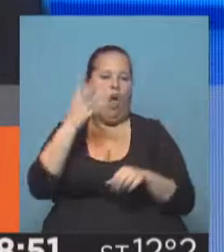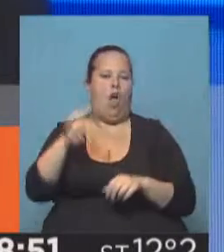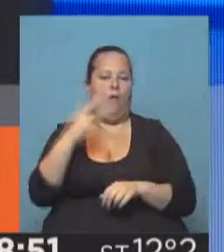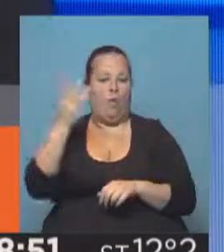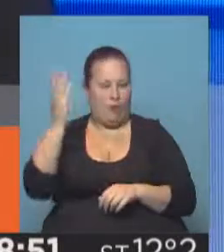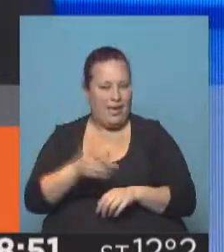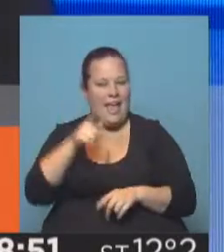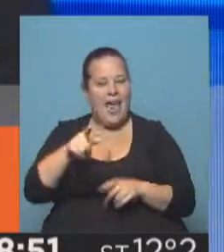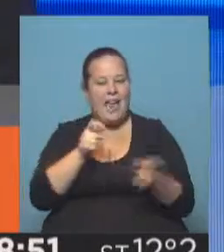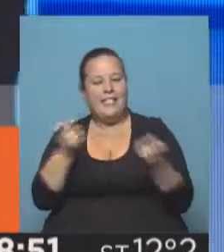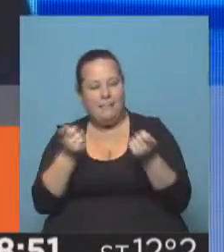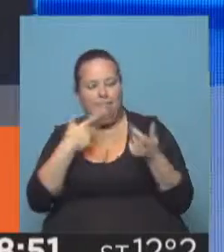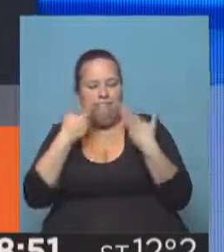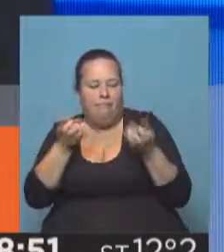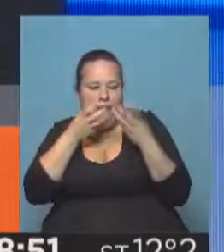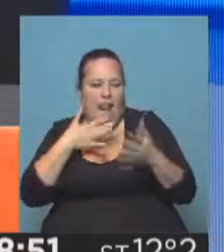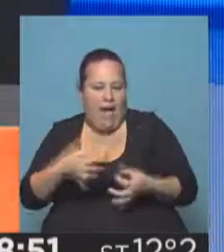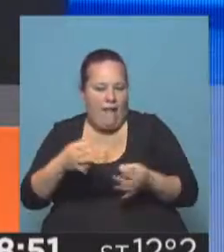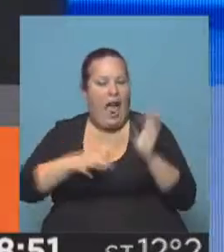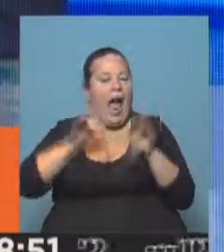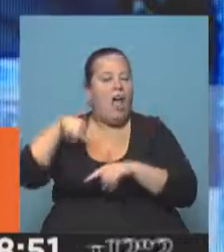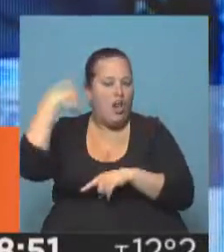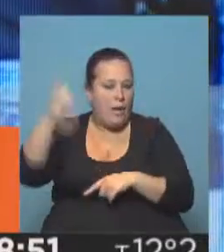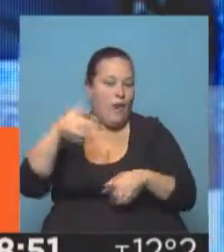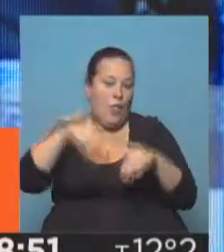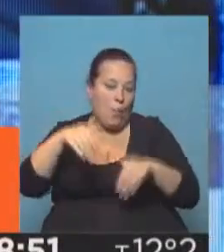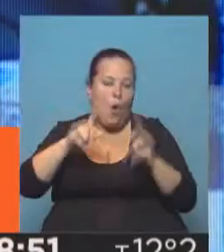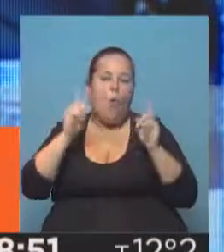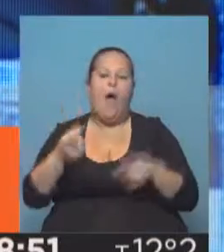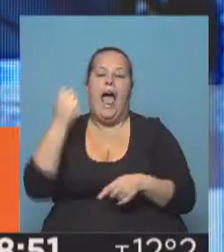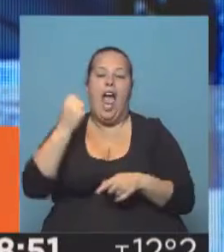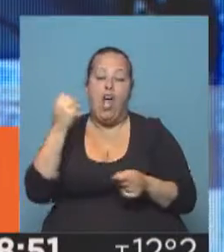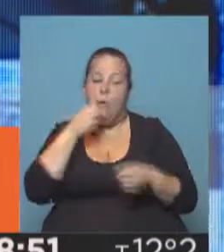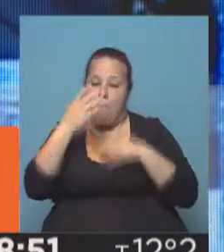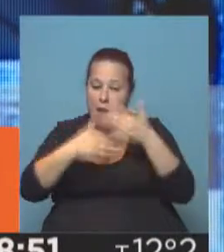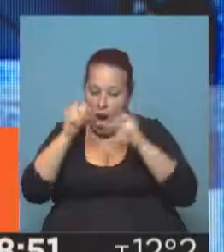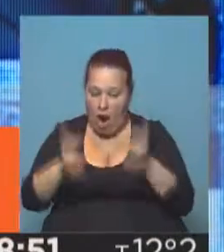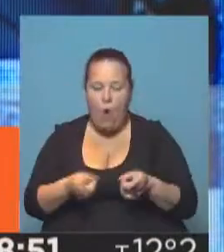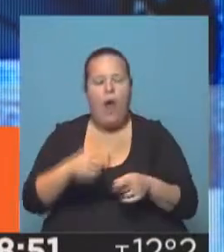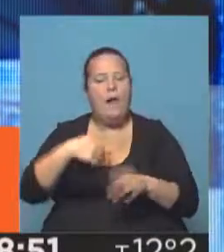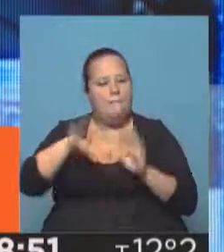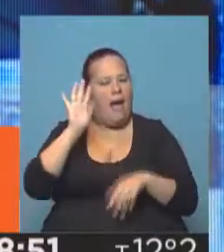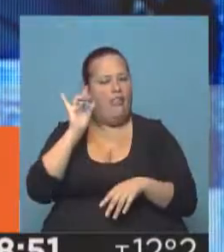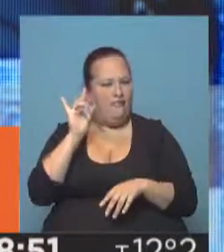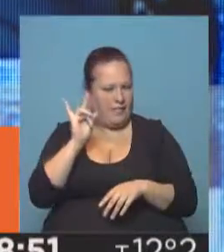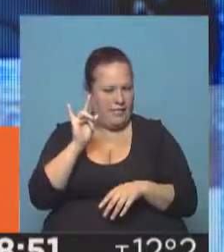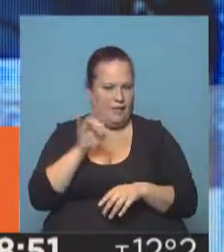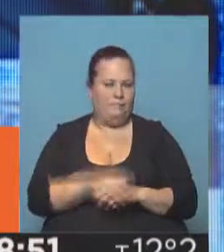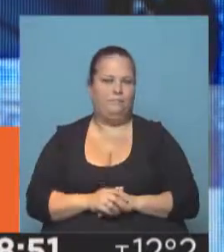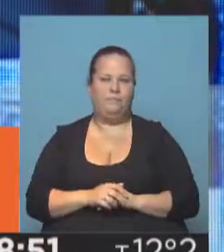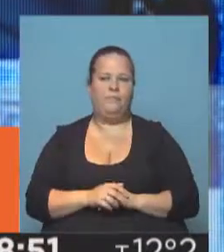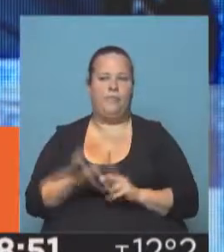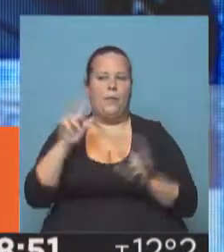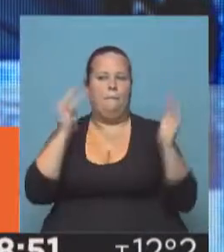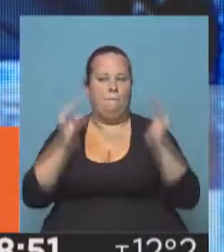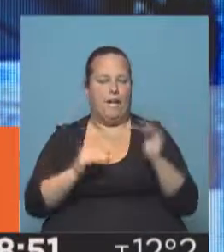En ese sentido hubo cierto sinceramiento de que el año que viene es electoral y por más que la economía vuelva a crecer, va a ser más difícil achicar